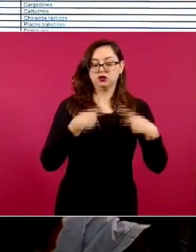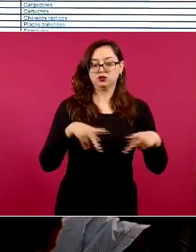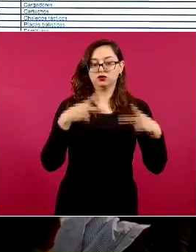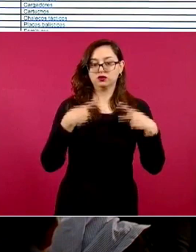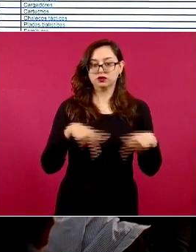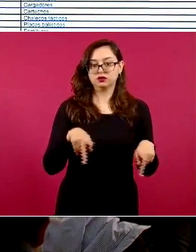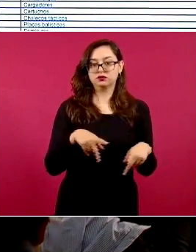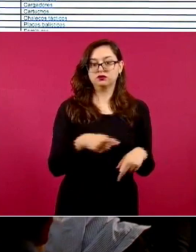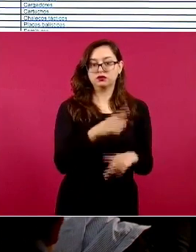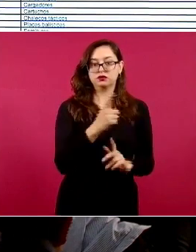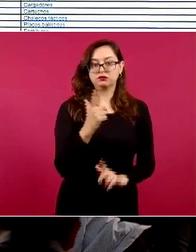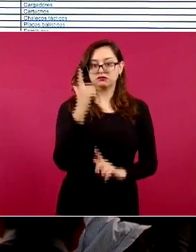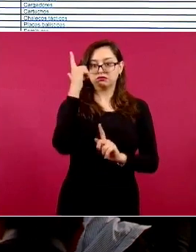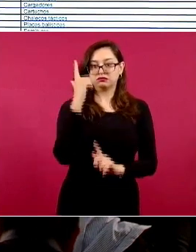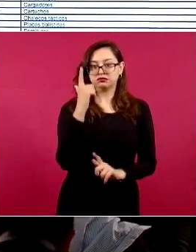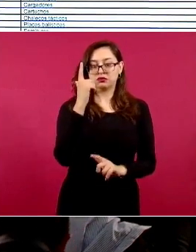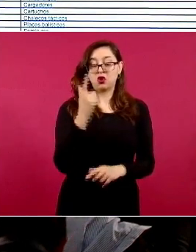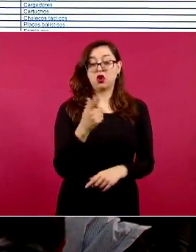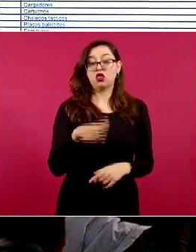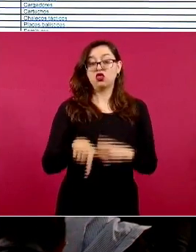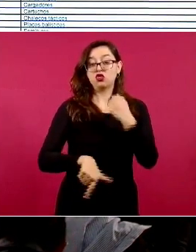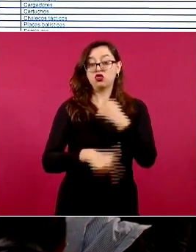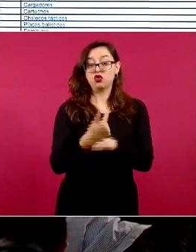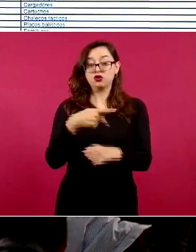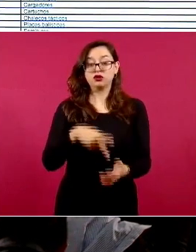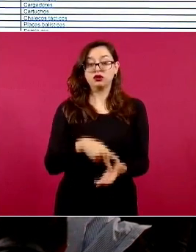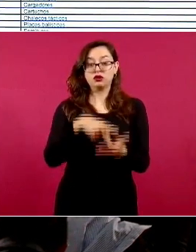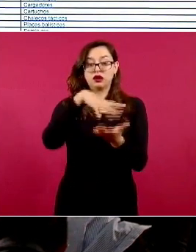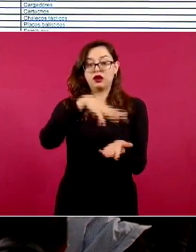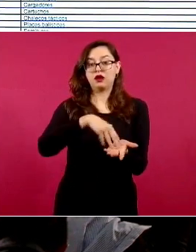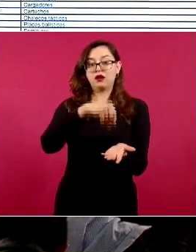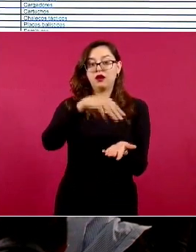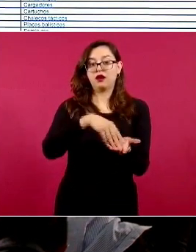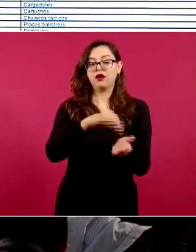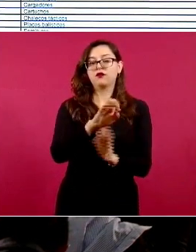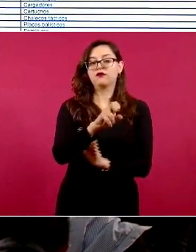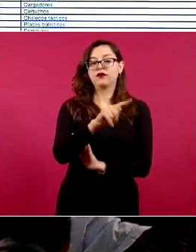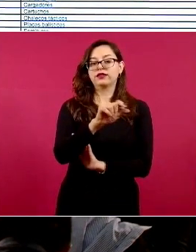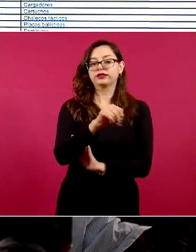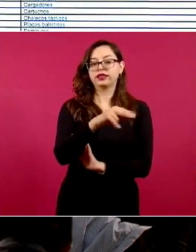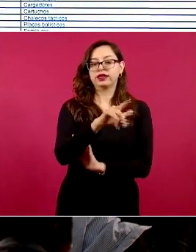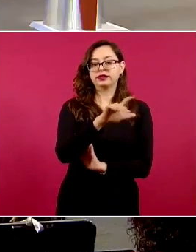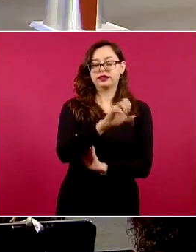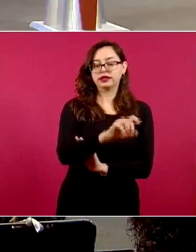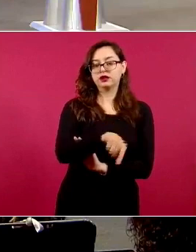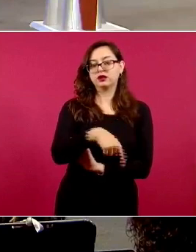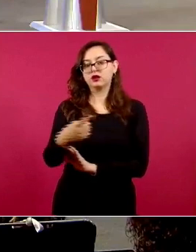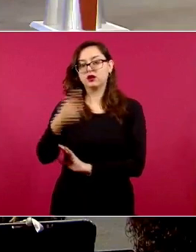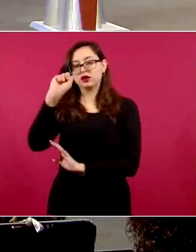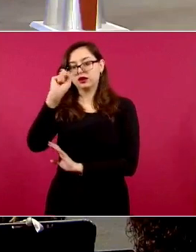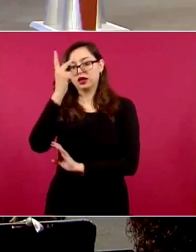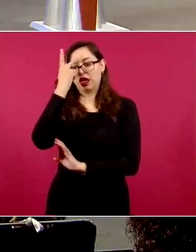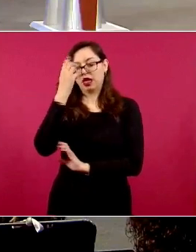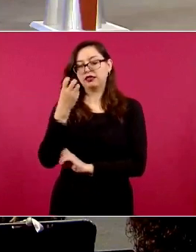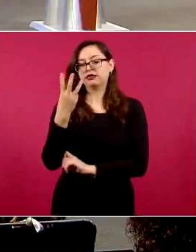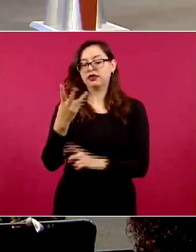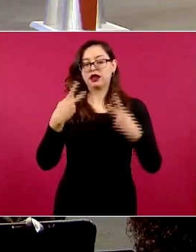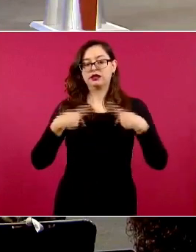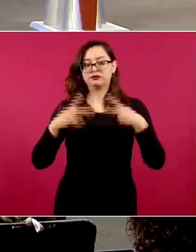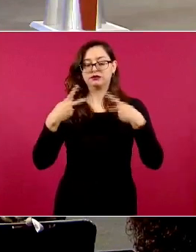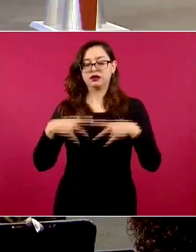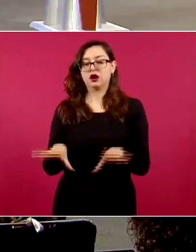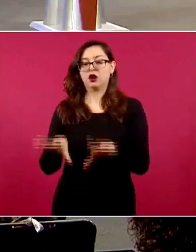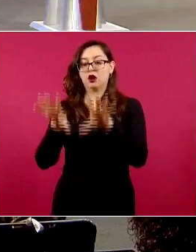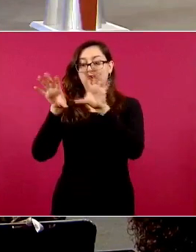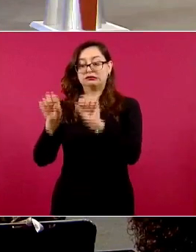con un arma larga y 12 kilogramos de fentanilo. En Cedral, San Luis Potosí, 3 personas detenidas, entre ellas